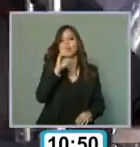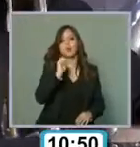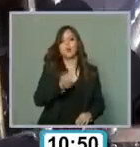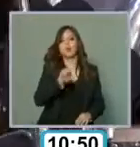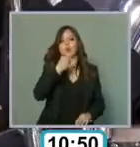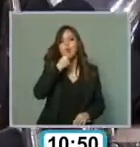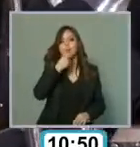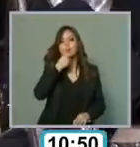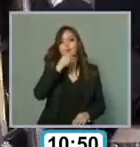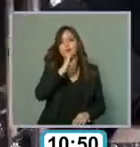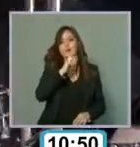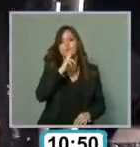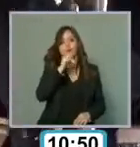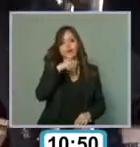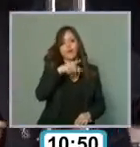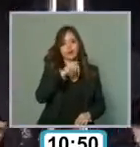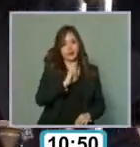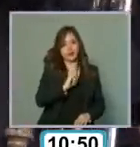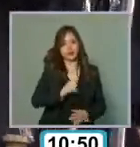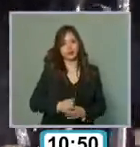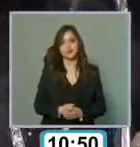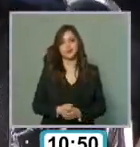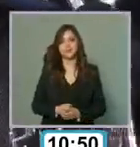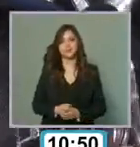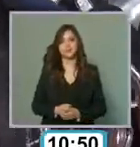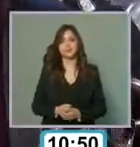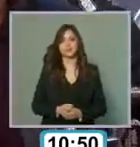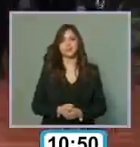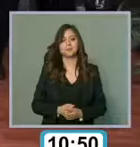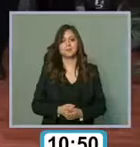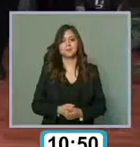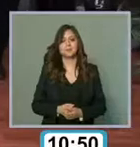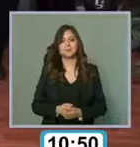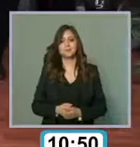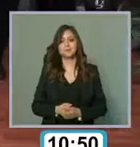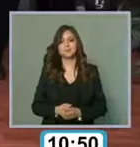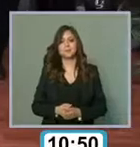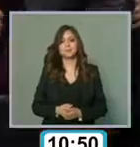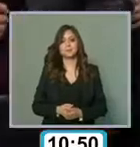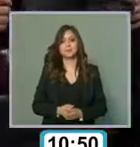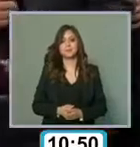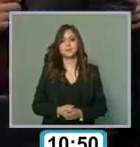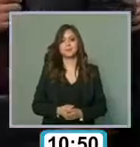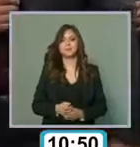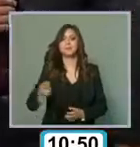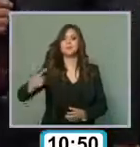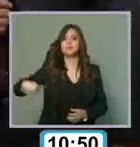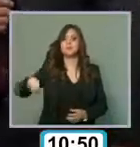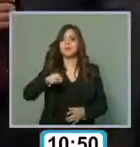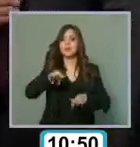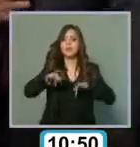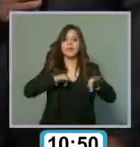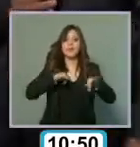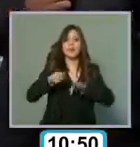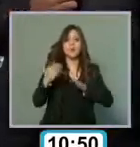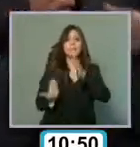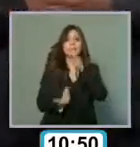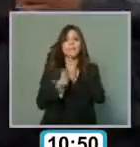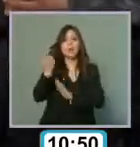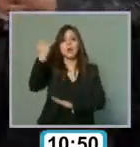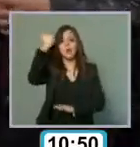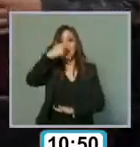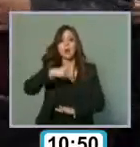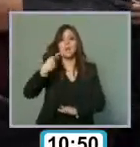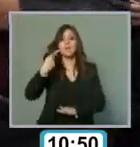Frankie. Freddy Frankie. Muy bien. Oye, y bueno, te digo, trabajando día y noche, pero los resultados han sido muy